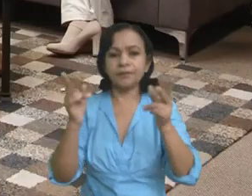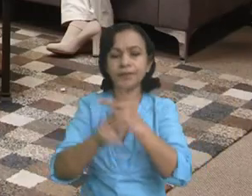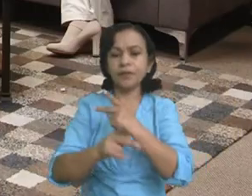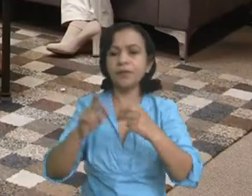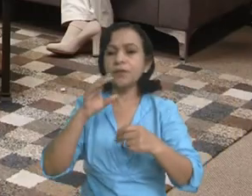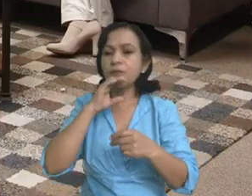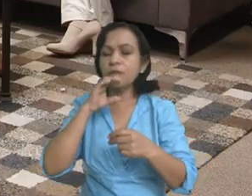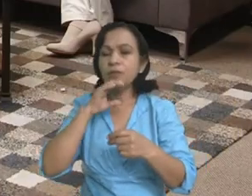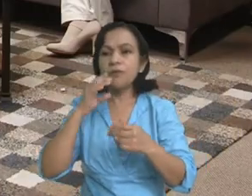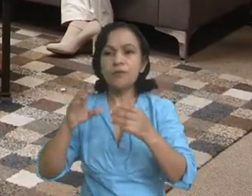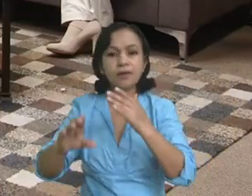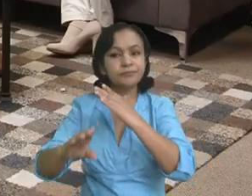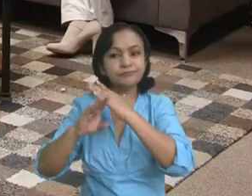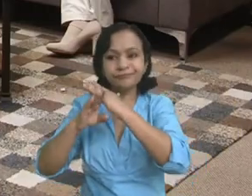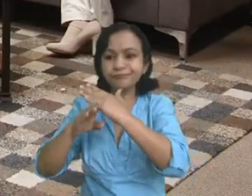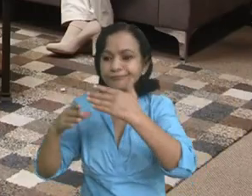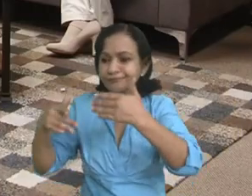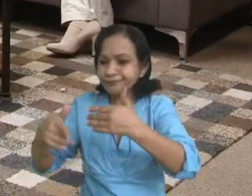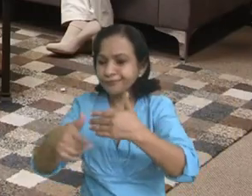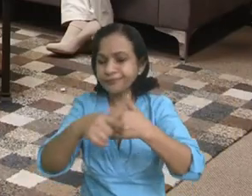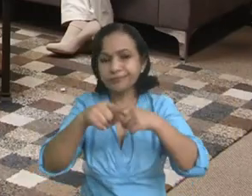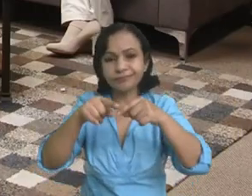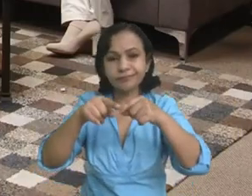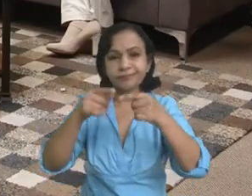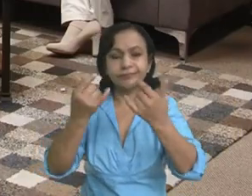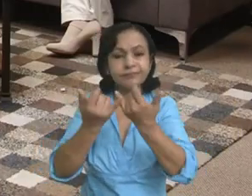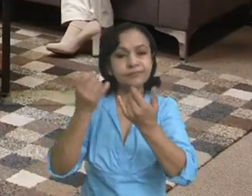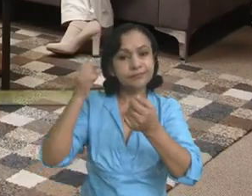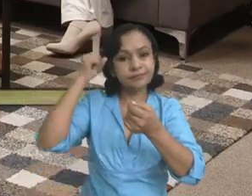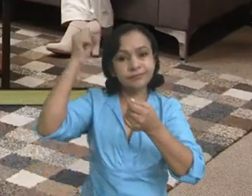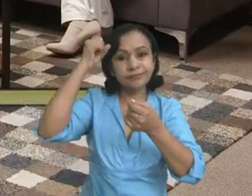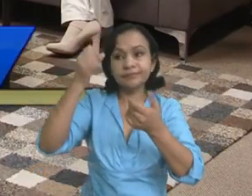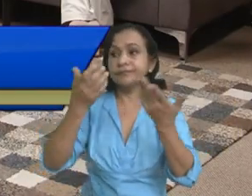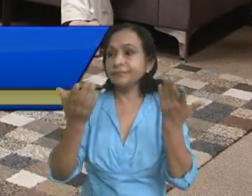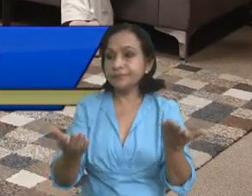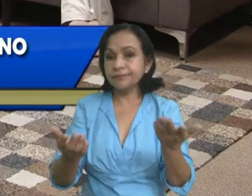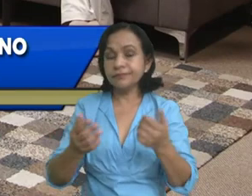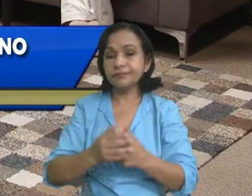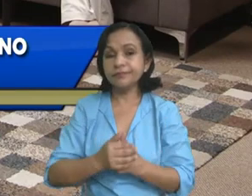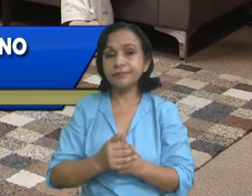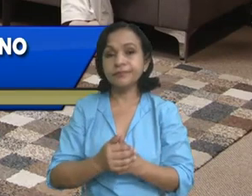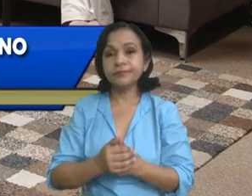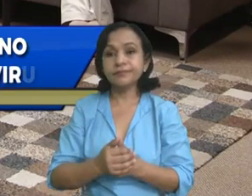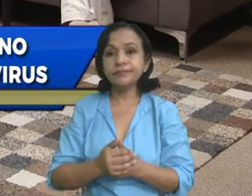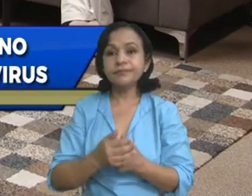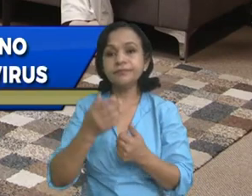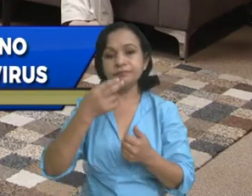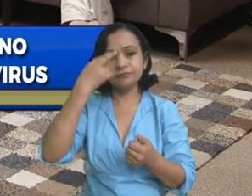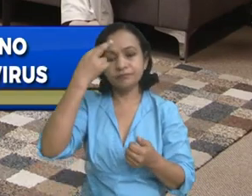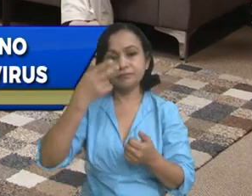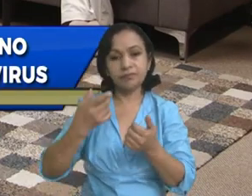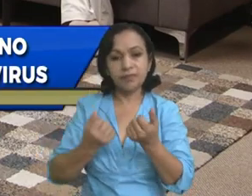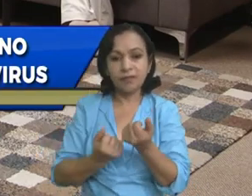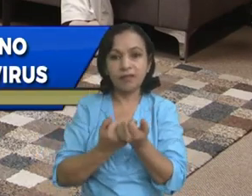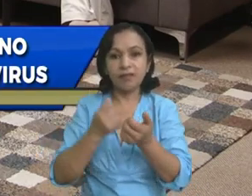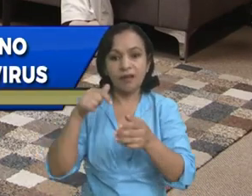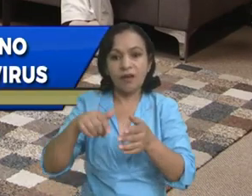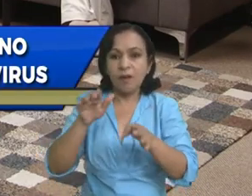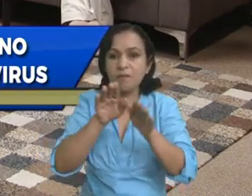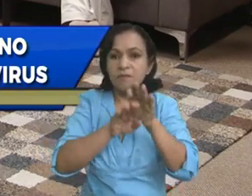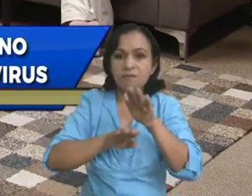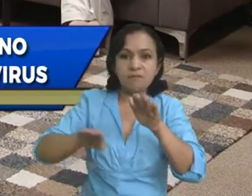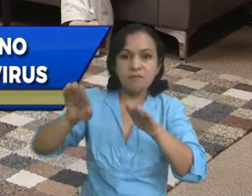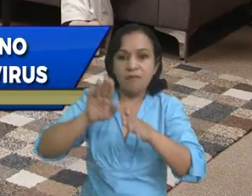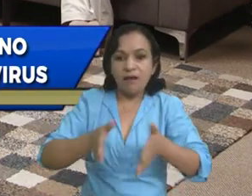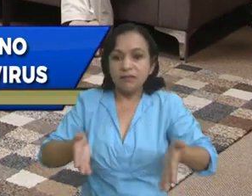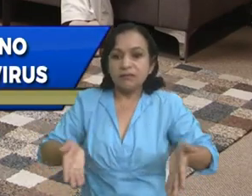que realmente se sostiene prácticamente desde el mismo triunfo de la revolución y reforzado como nunca antes en medio de